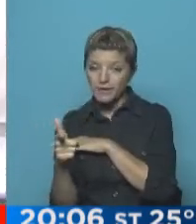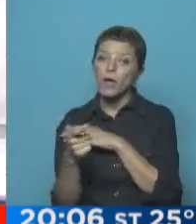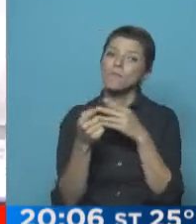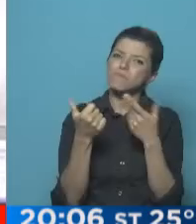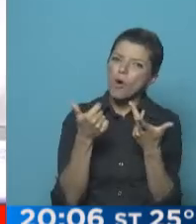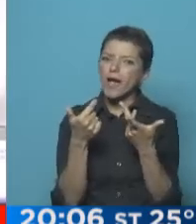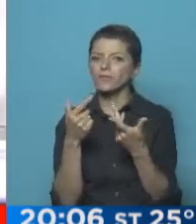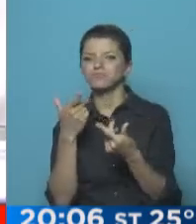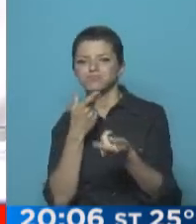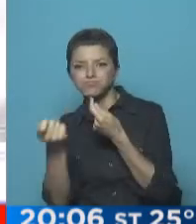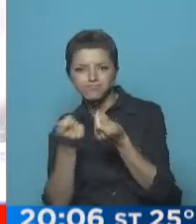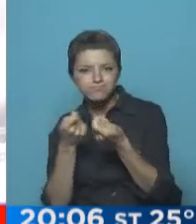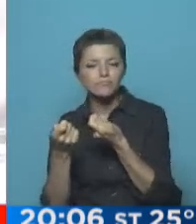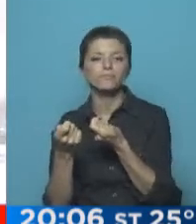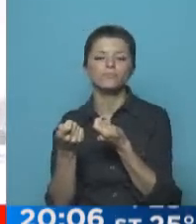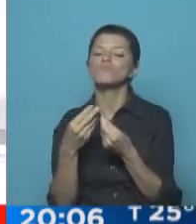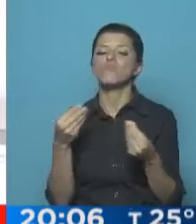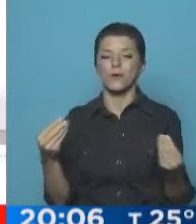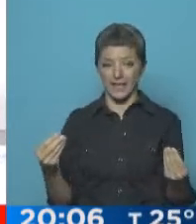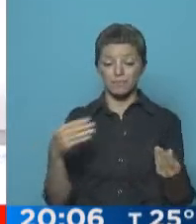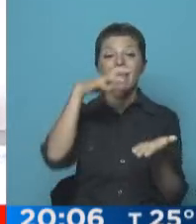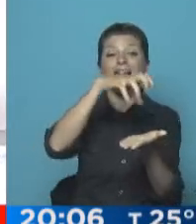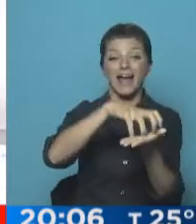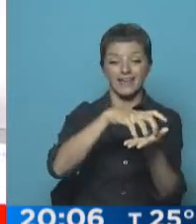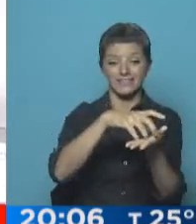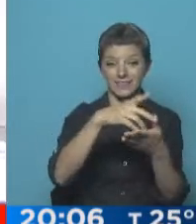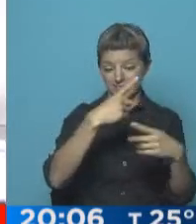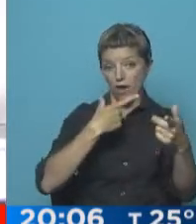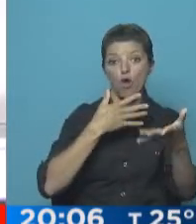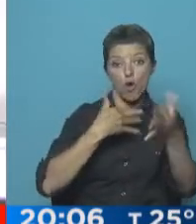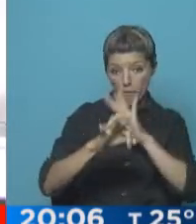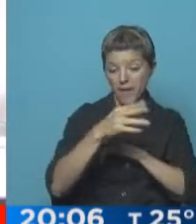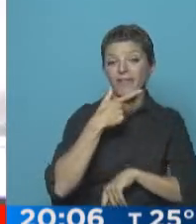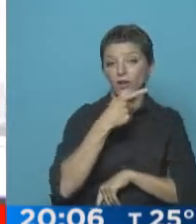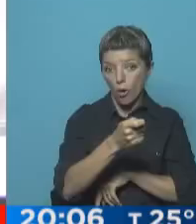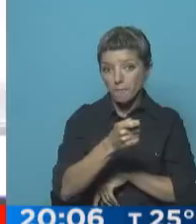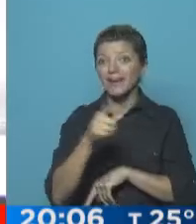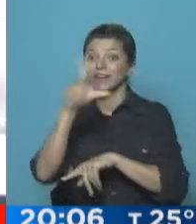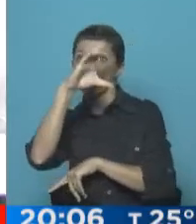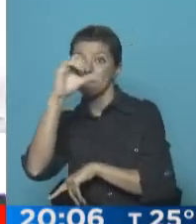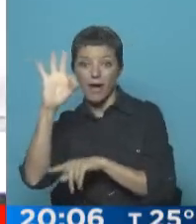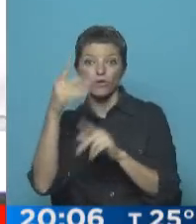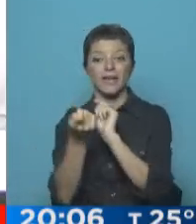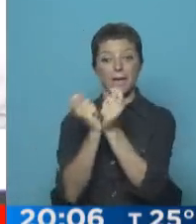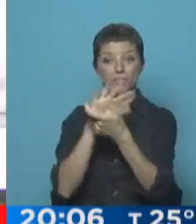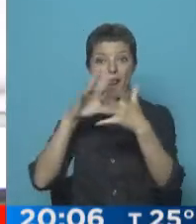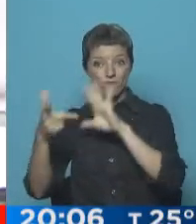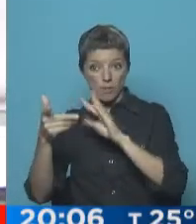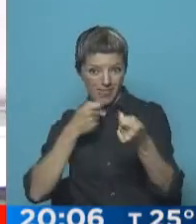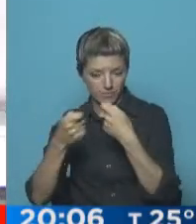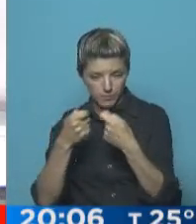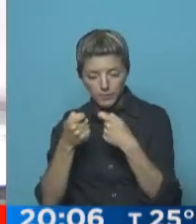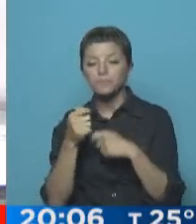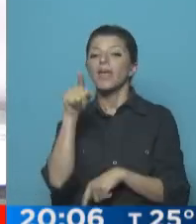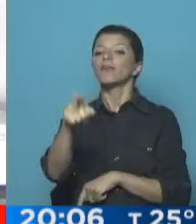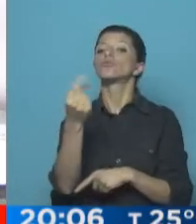pocas operaciones, debido a que tanto las casas de cambio como los bancos están adecuando a la nueva modalidad. Y la cotización del dólar sobre el cierre fue